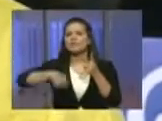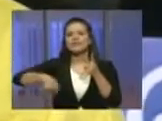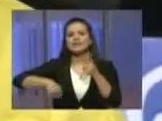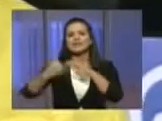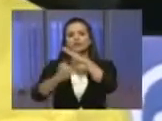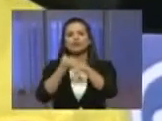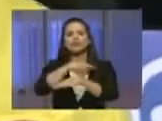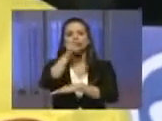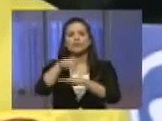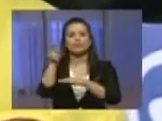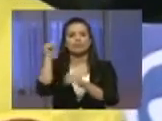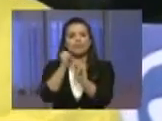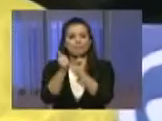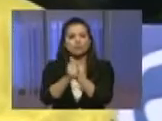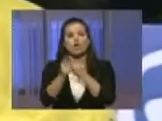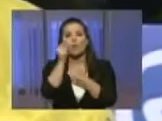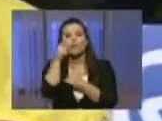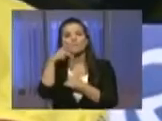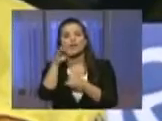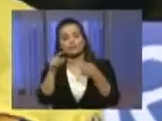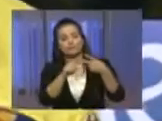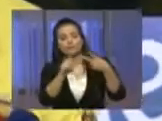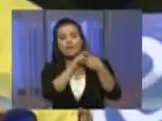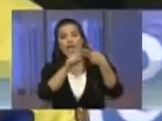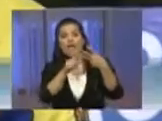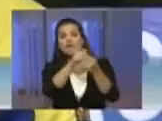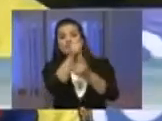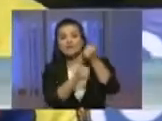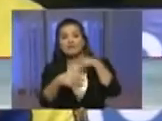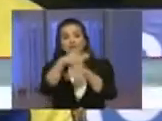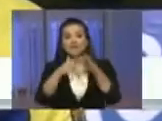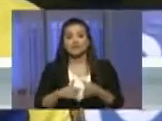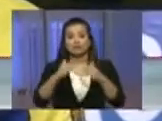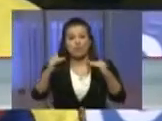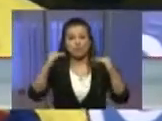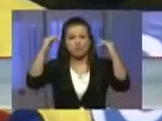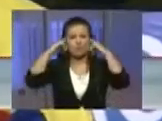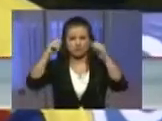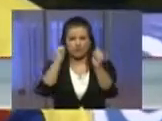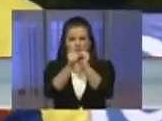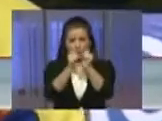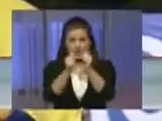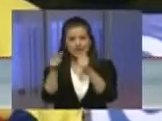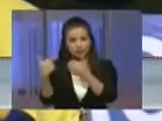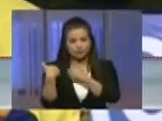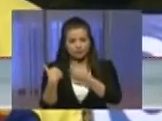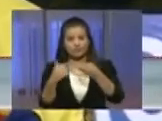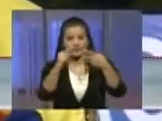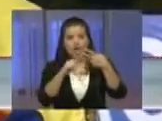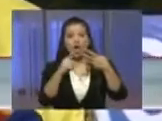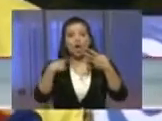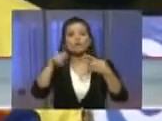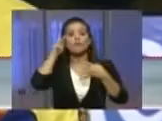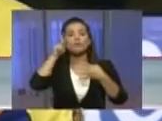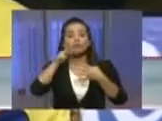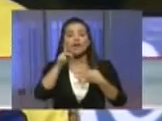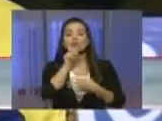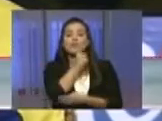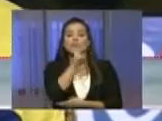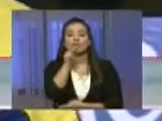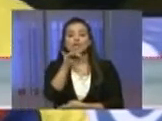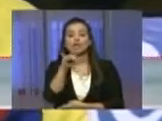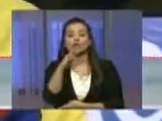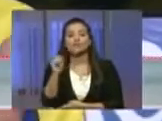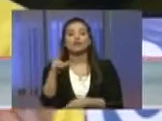Pedro Infante José Alejandro Terán nuestro viceministro de alto rendimiento está nuestra profesora ninosca médico de la